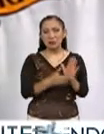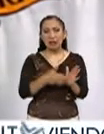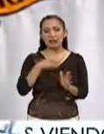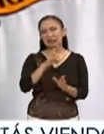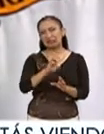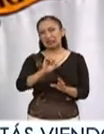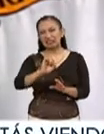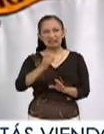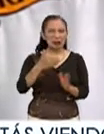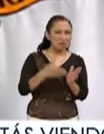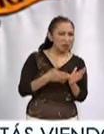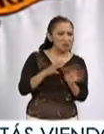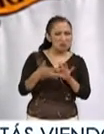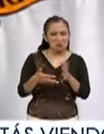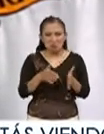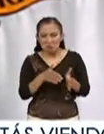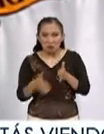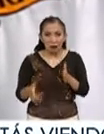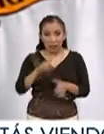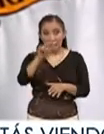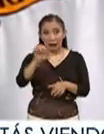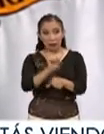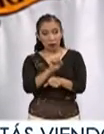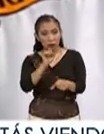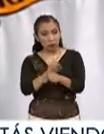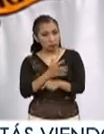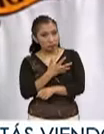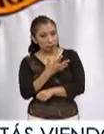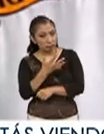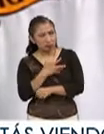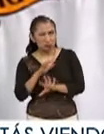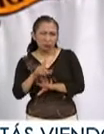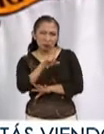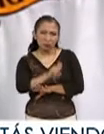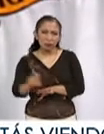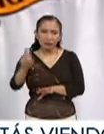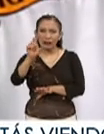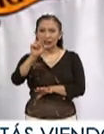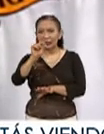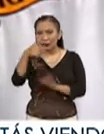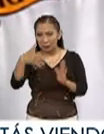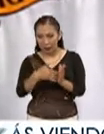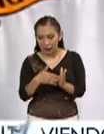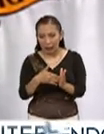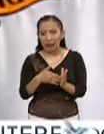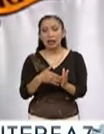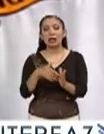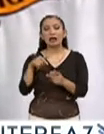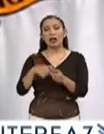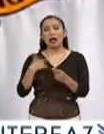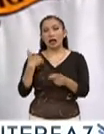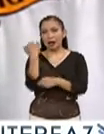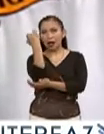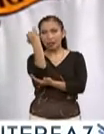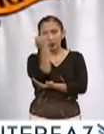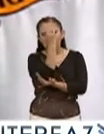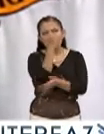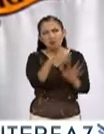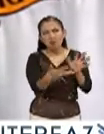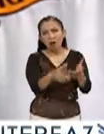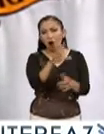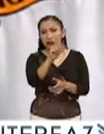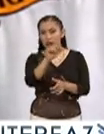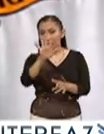350,000, 360,000. Luego en secundaria tenemos como 170,000. En preescolar deben